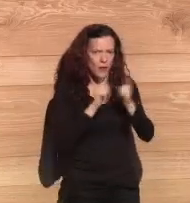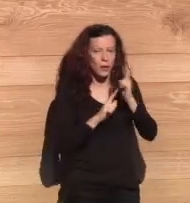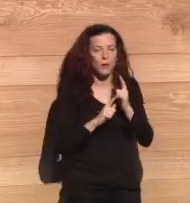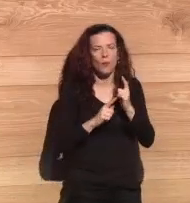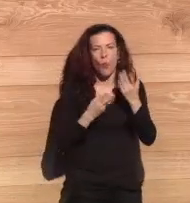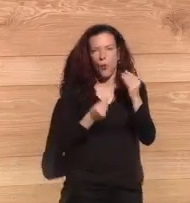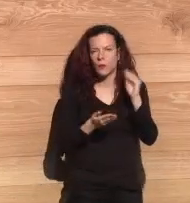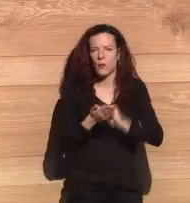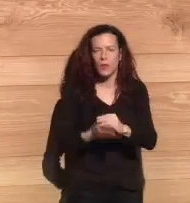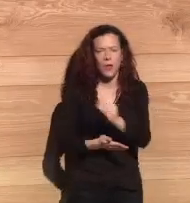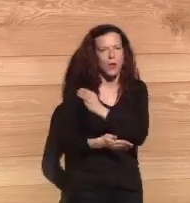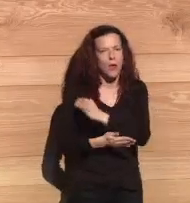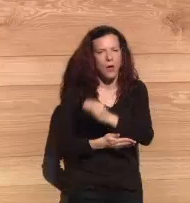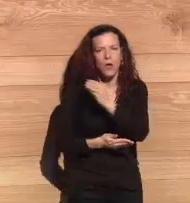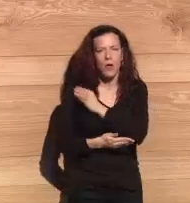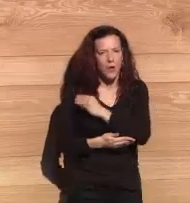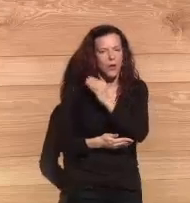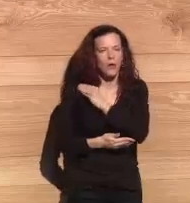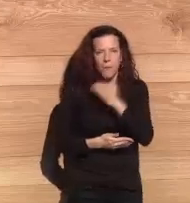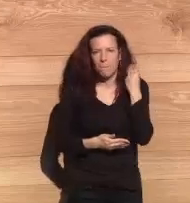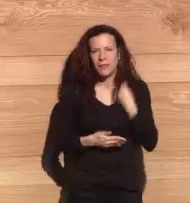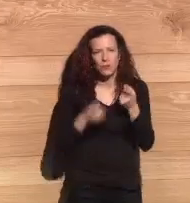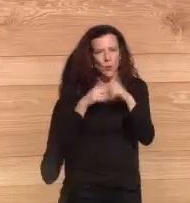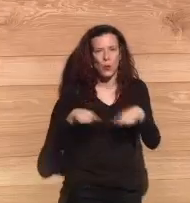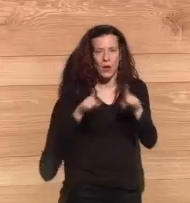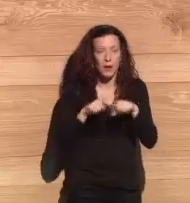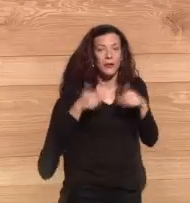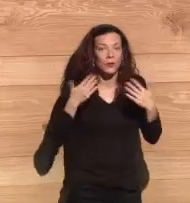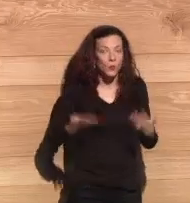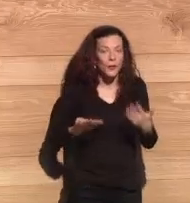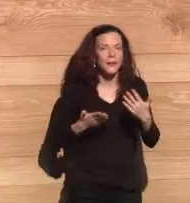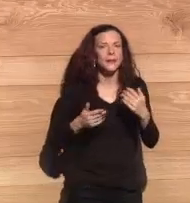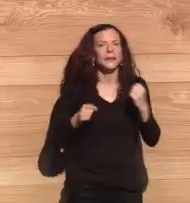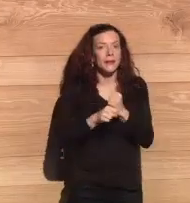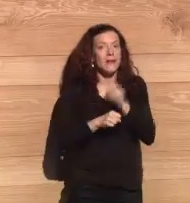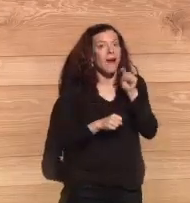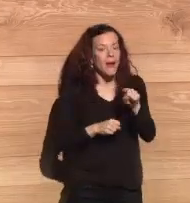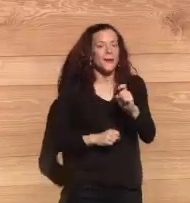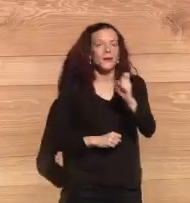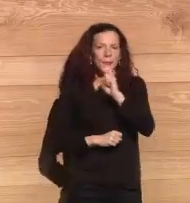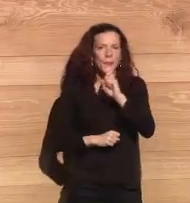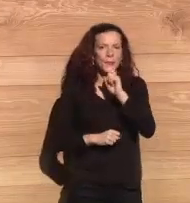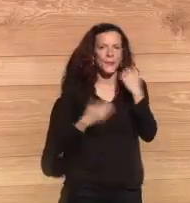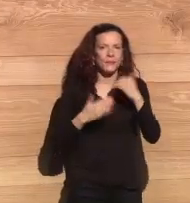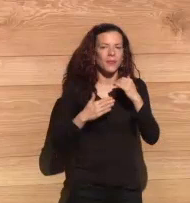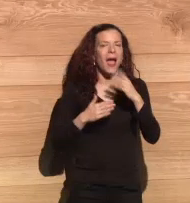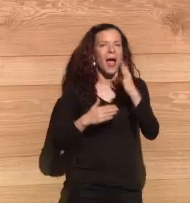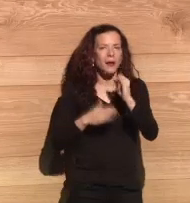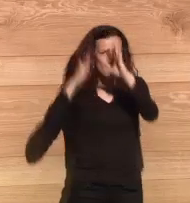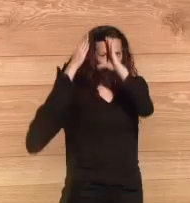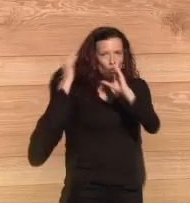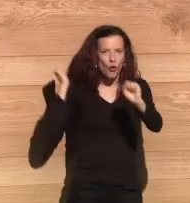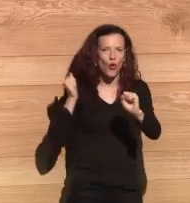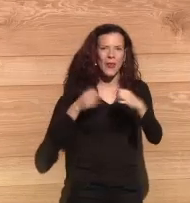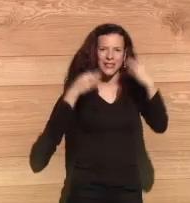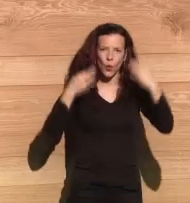incontables veces tuve que escuchar eso, ¿no? Entonces, muy difícil. Hay protocolos de seguridad.